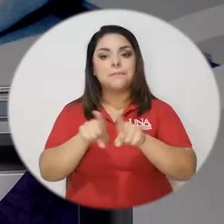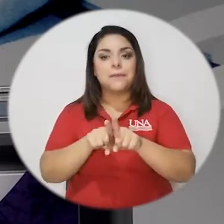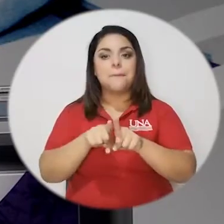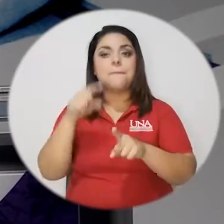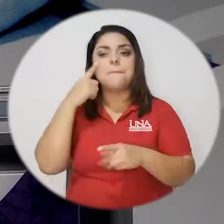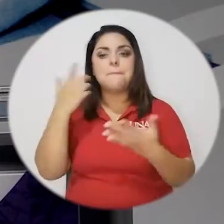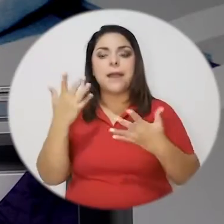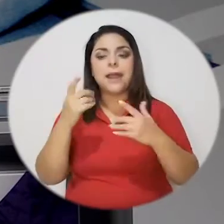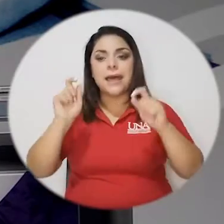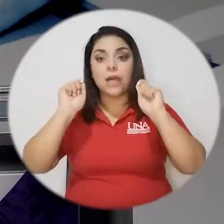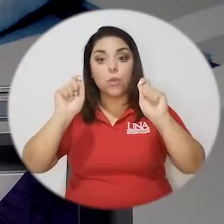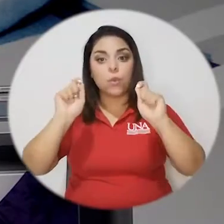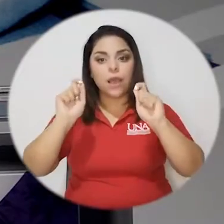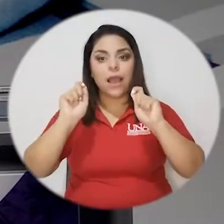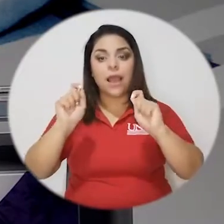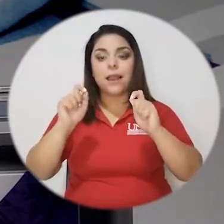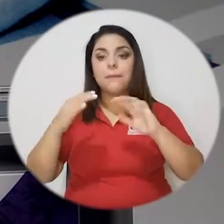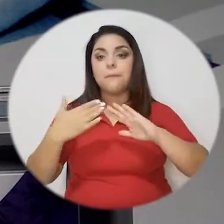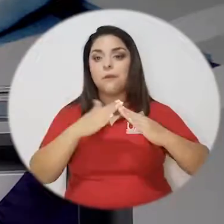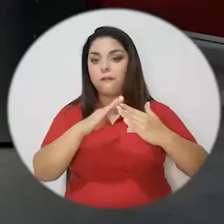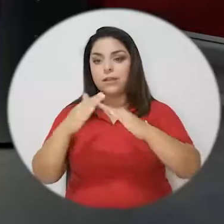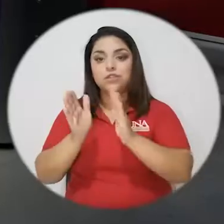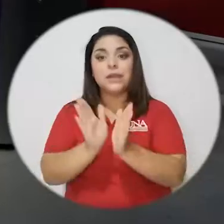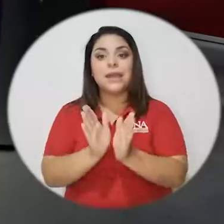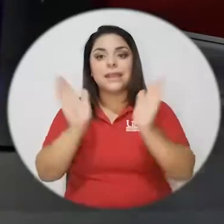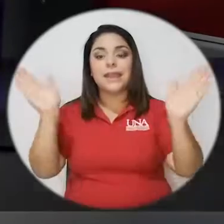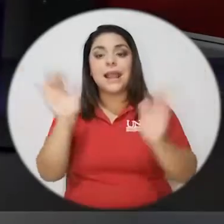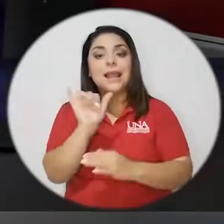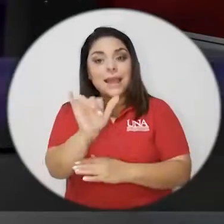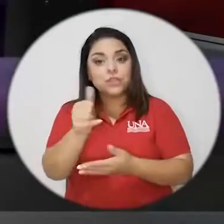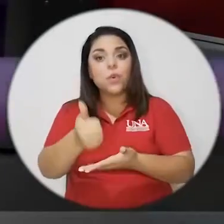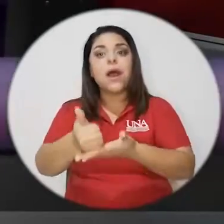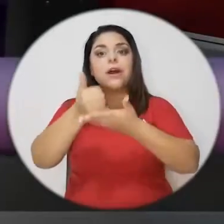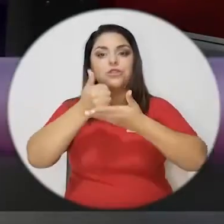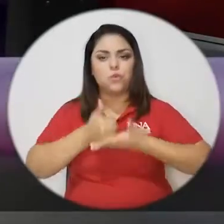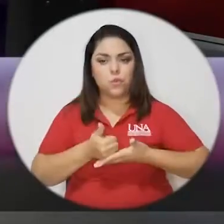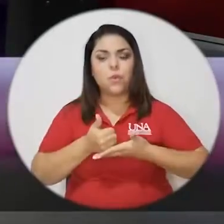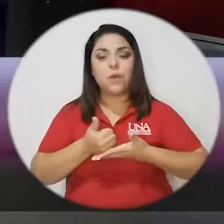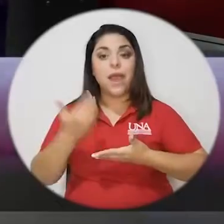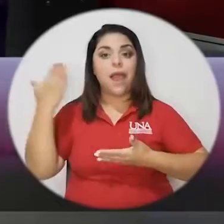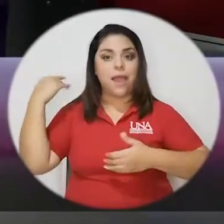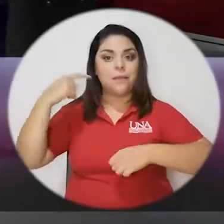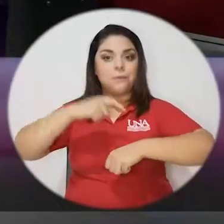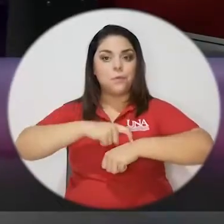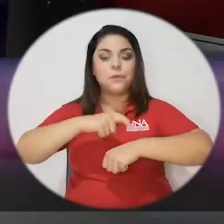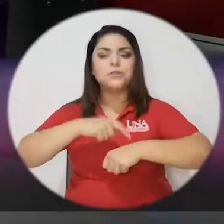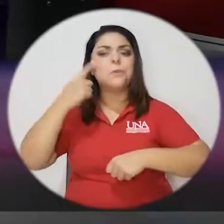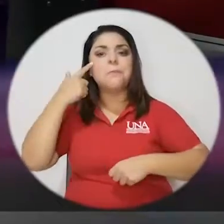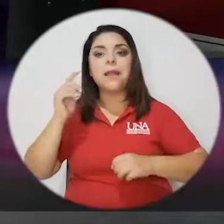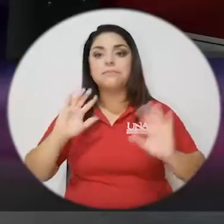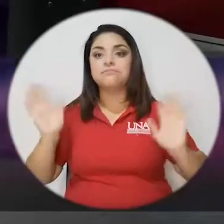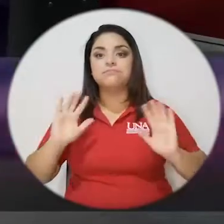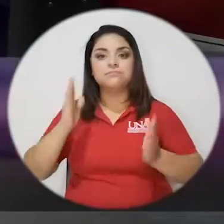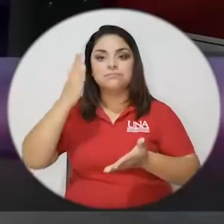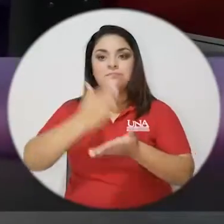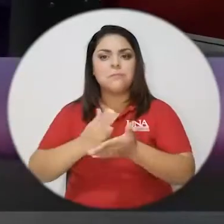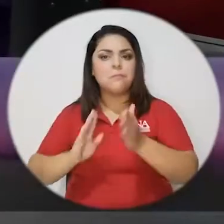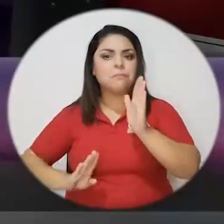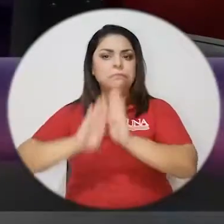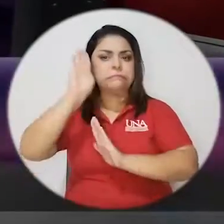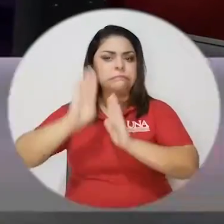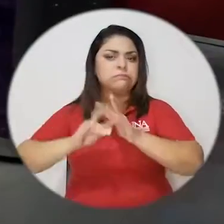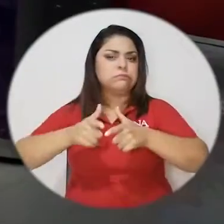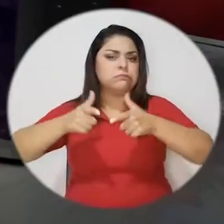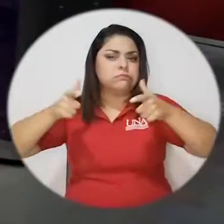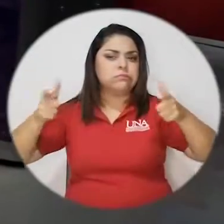para educar a la población en general ayudaron en su momento para que no se diera esa escalada de